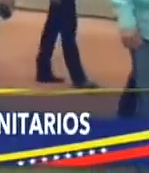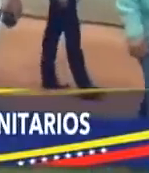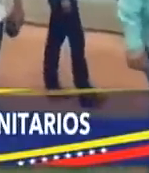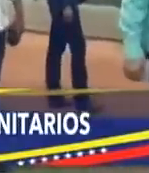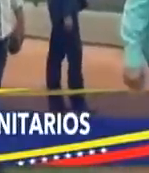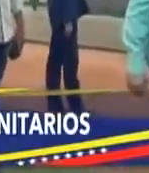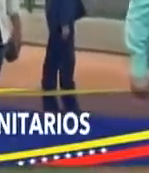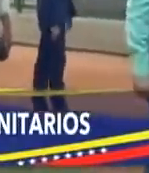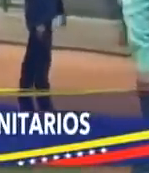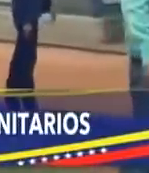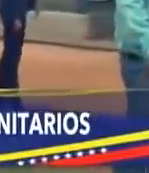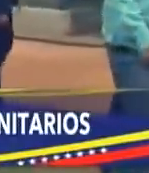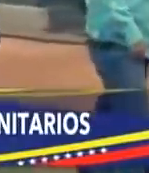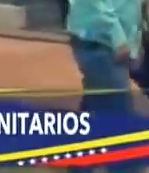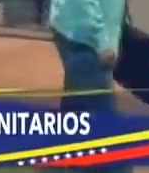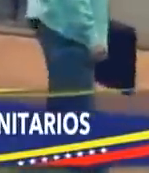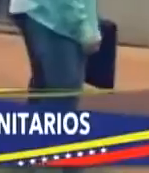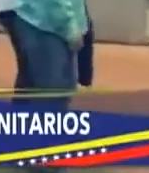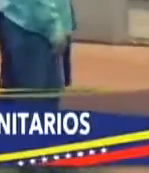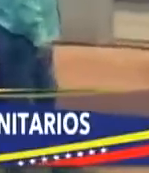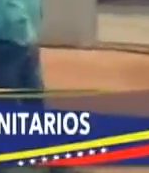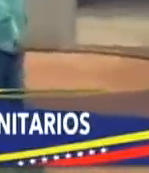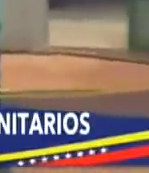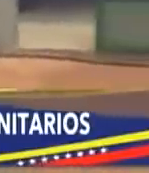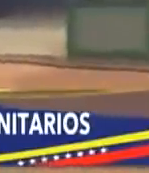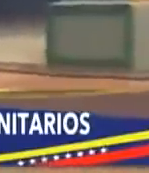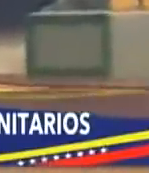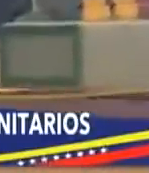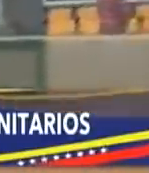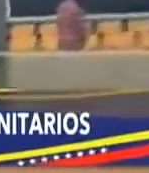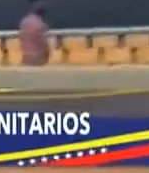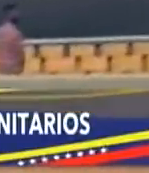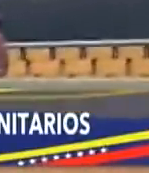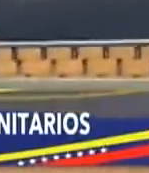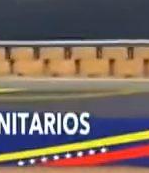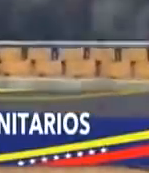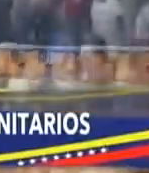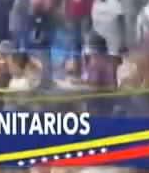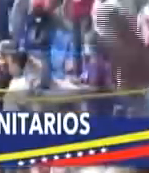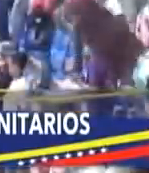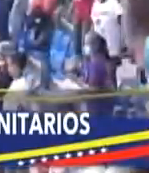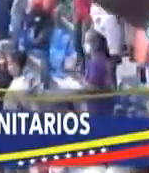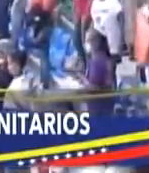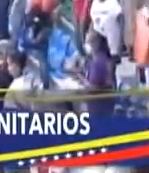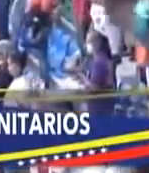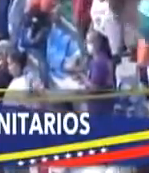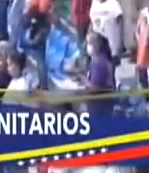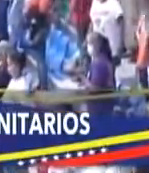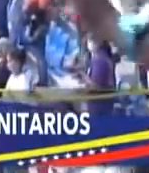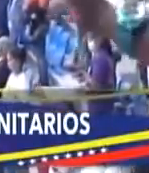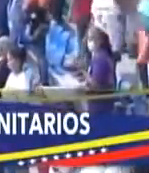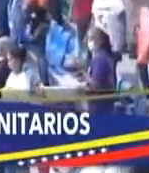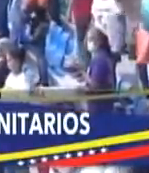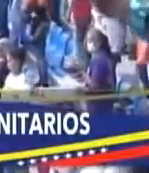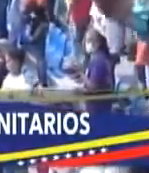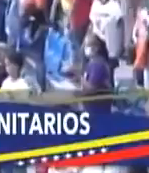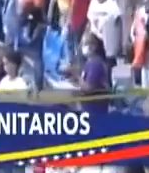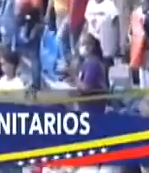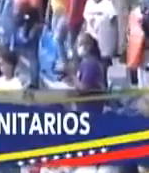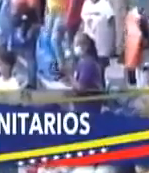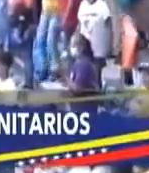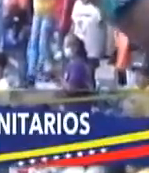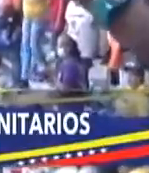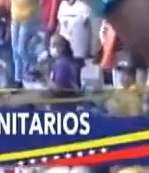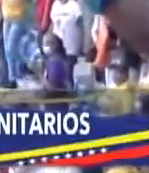parroquias del estado La Guaira para convocar a los líderes y lideresas a un trabajo